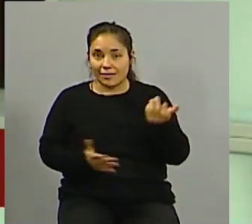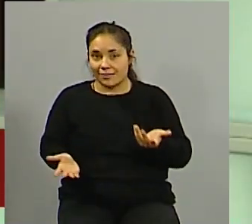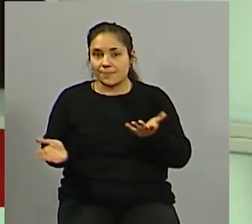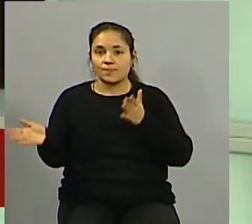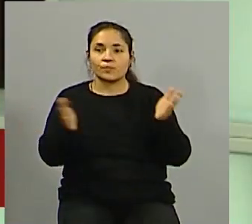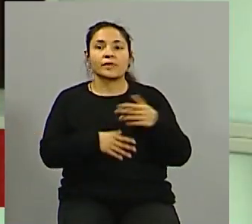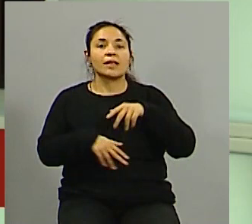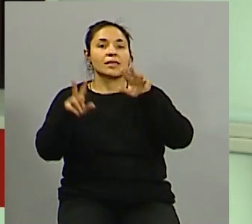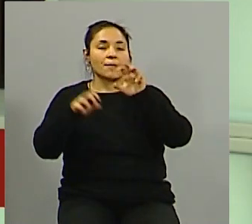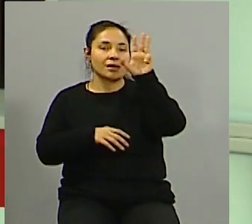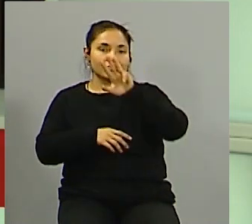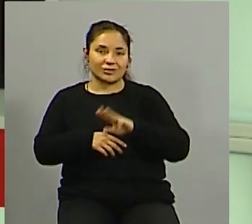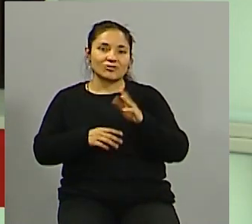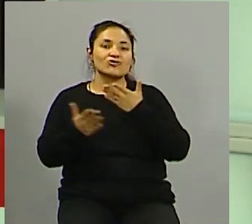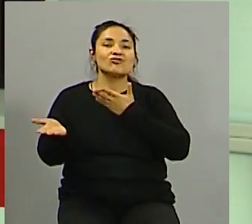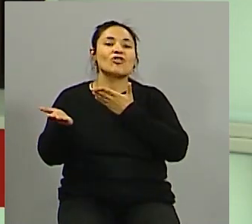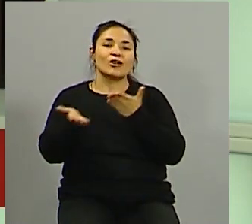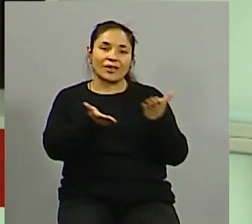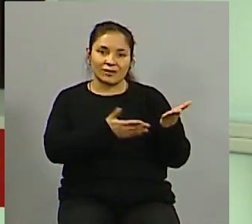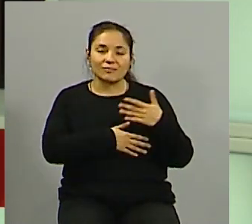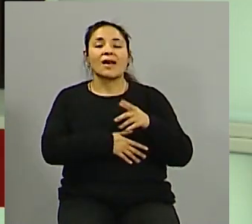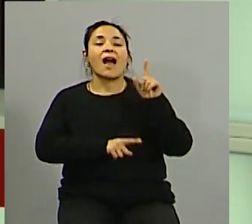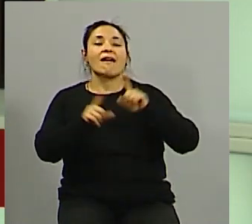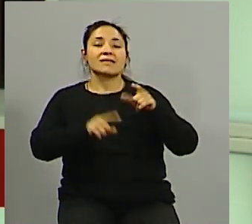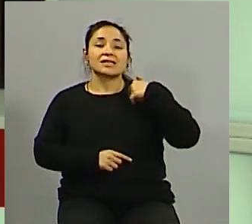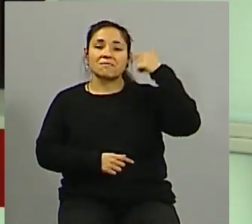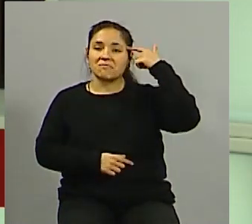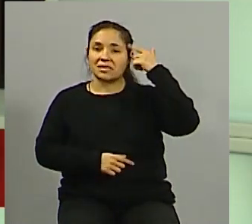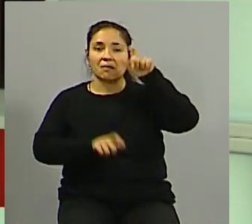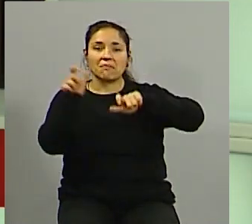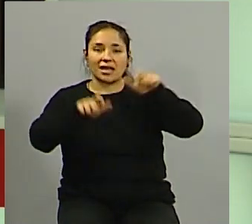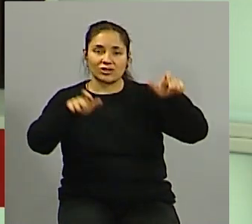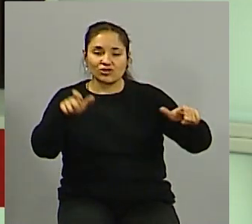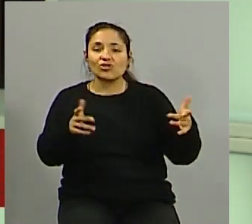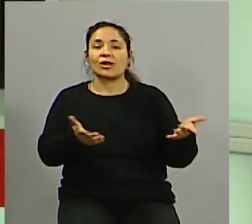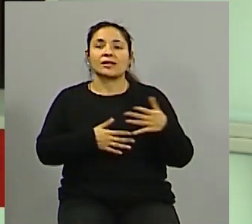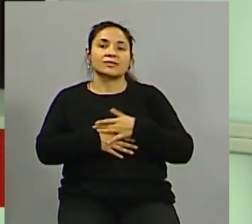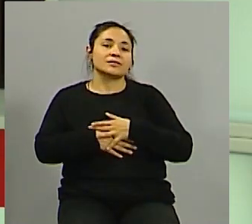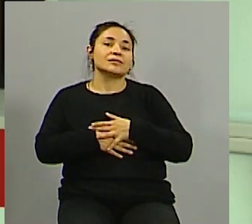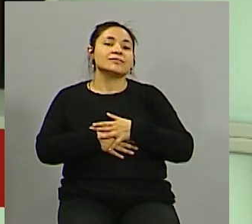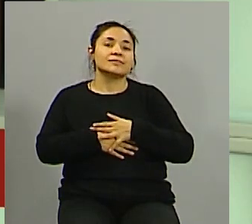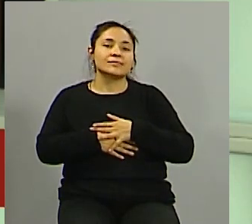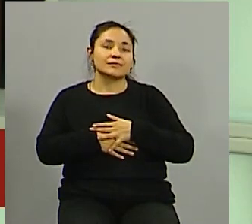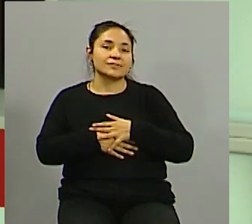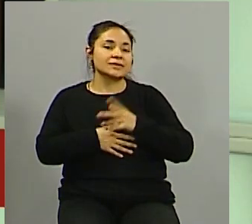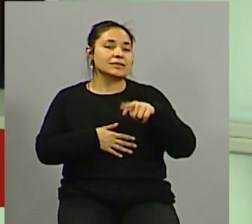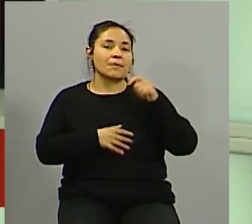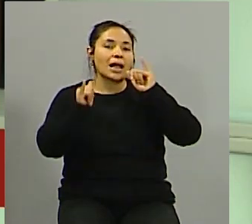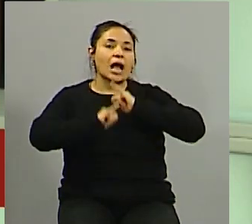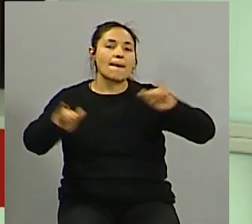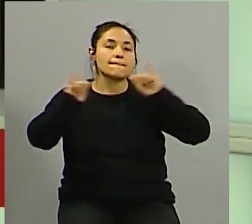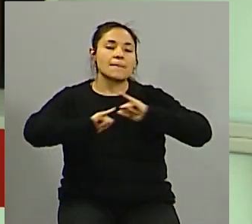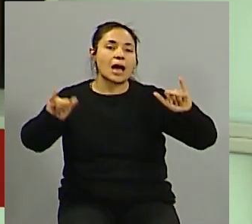solidario el sistema, porque, bueno, a uno le cuesta pensar en que haya gente que hoy, incluso en su mensaje o en su campaña